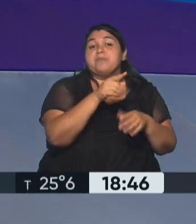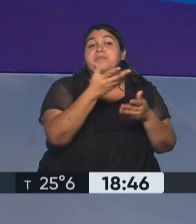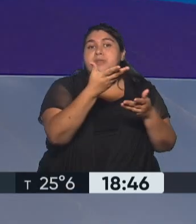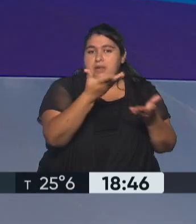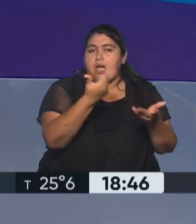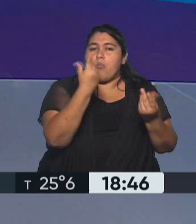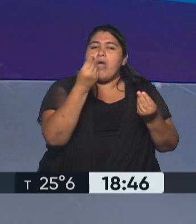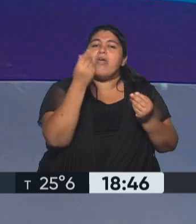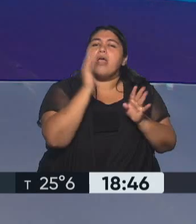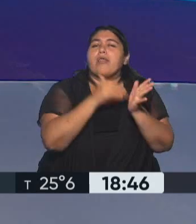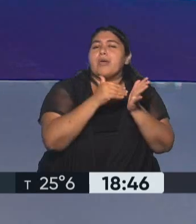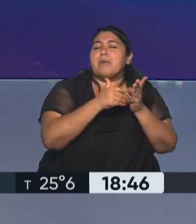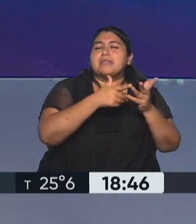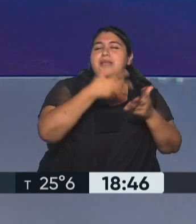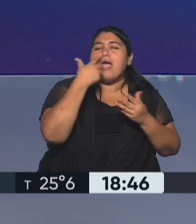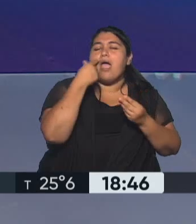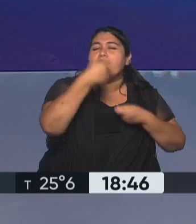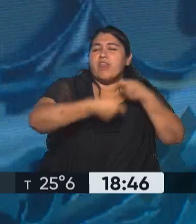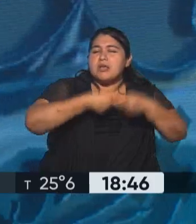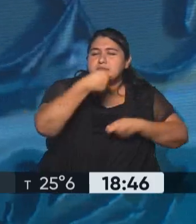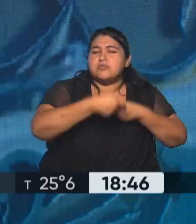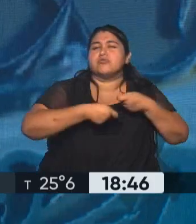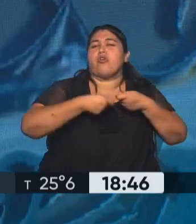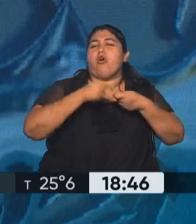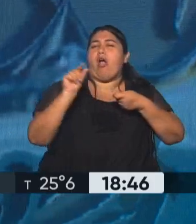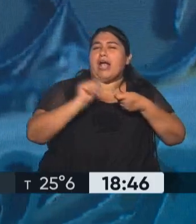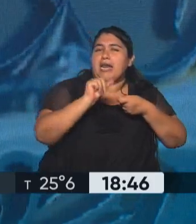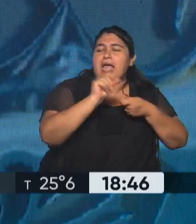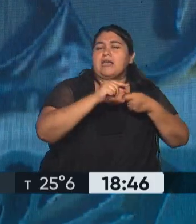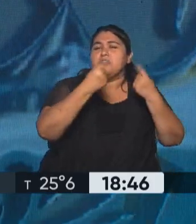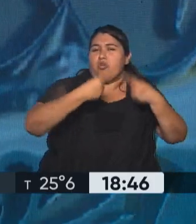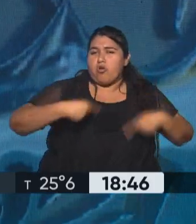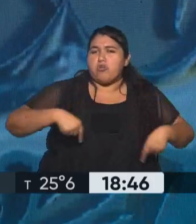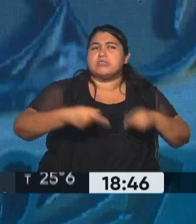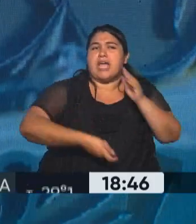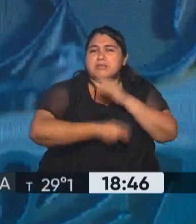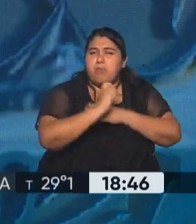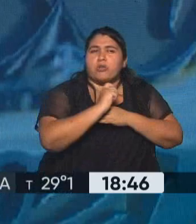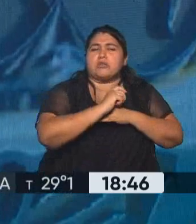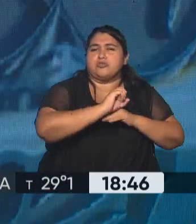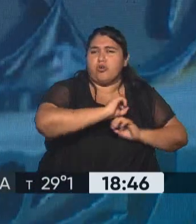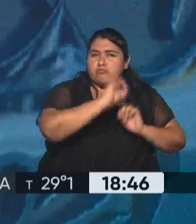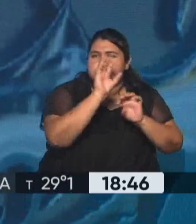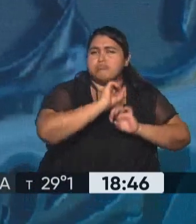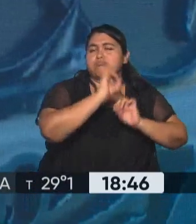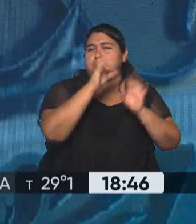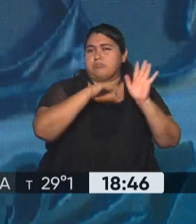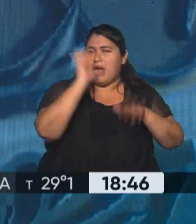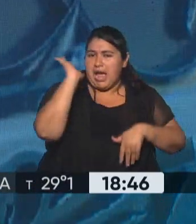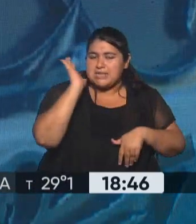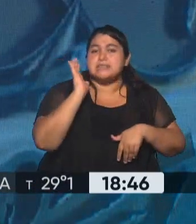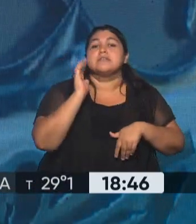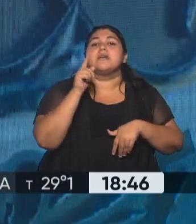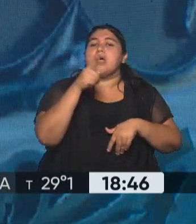la financiación de los organismos multilaterales de crédito, el incremento de las exportaciones en sectores clave. Bueno, esto es lo que espera